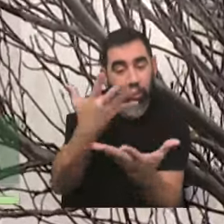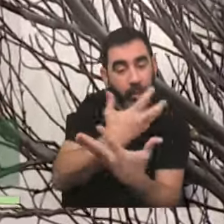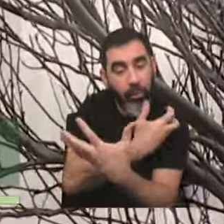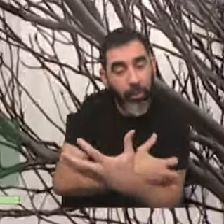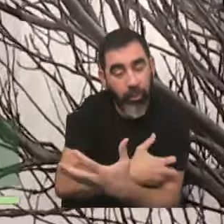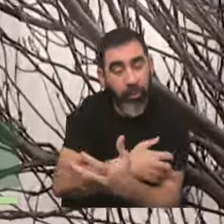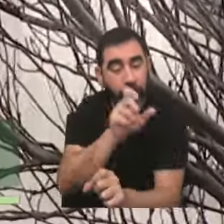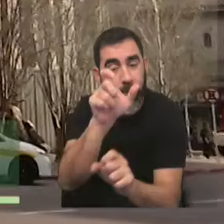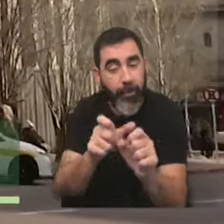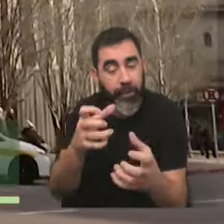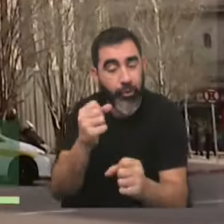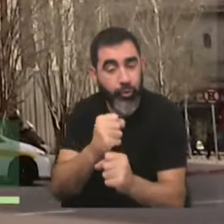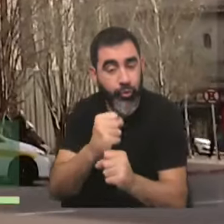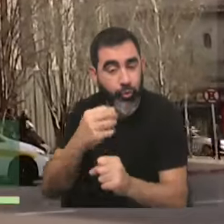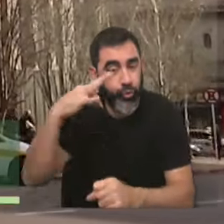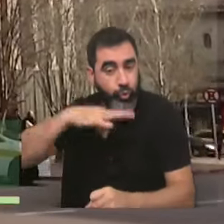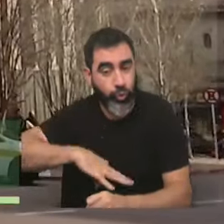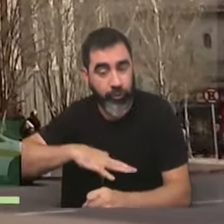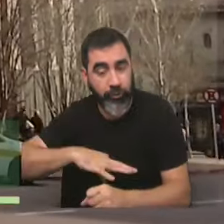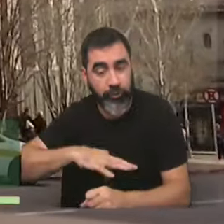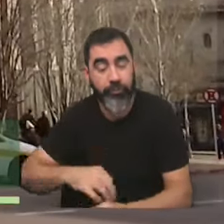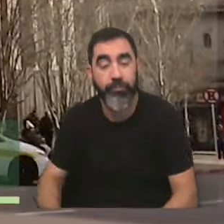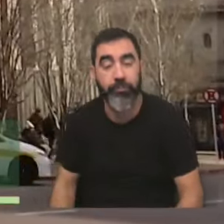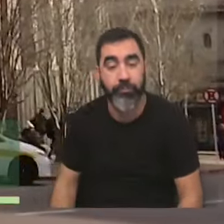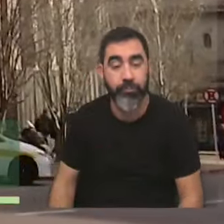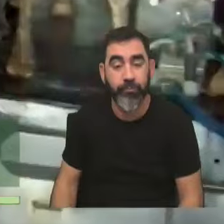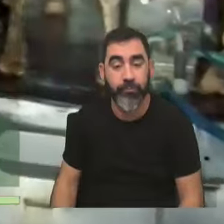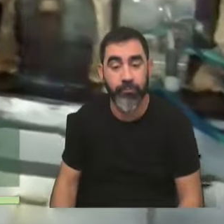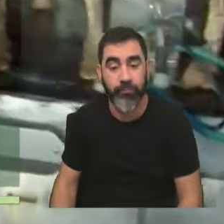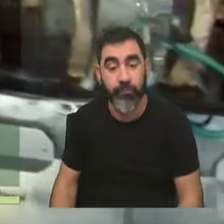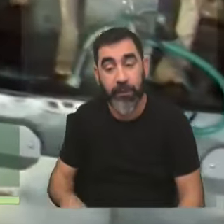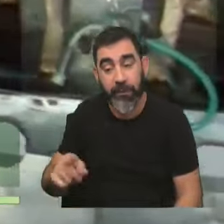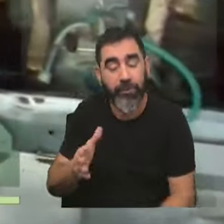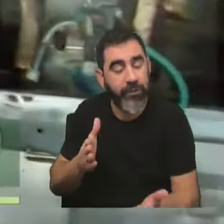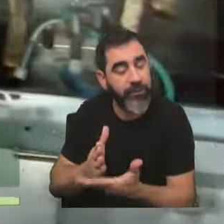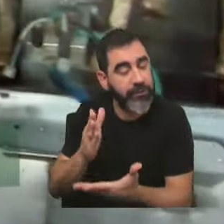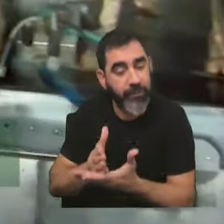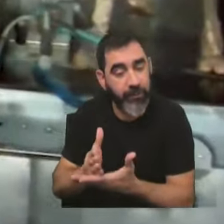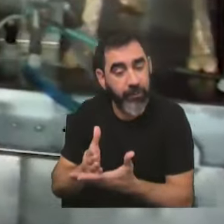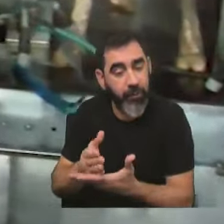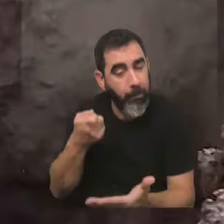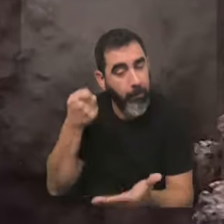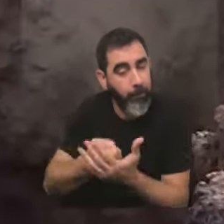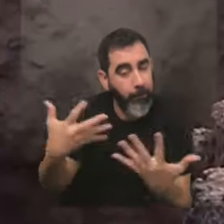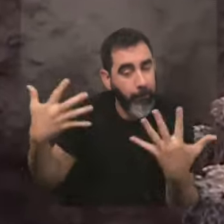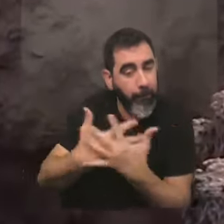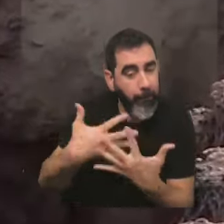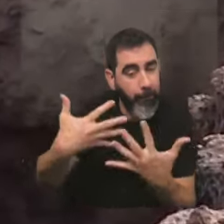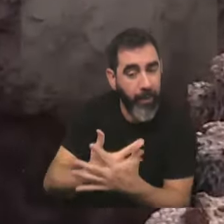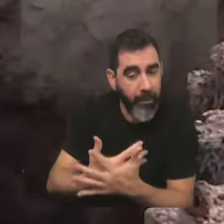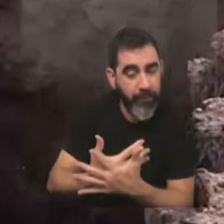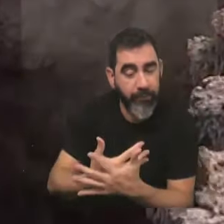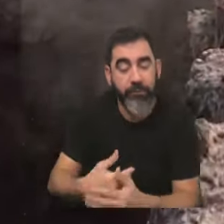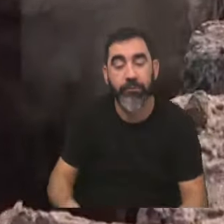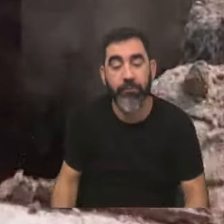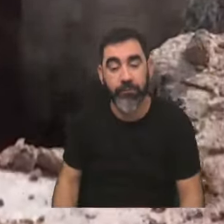los hombros de la clase asalariada particularmente la más baja que son los que terminan una y otra vez siendo las bestias de carga en sentido físico